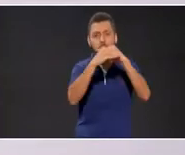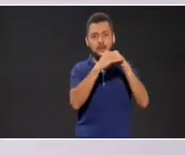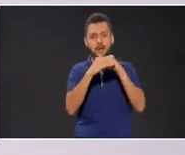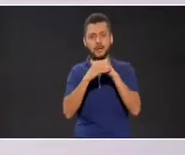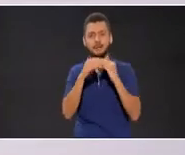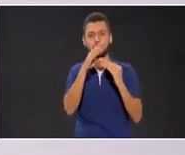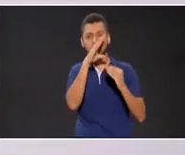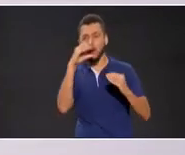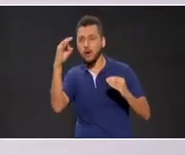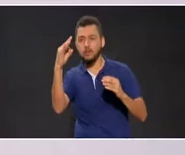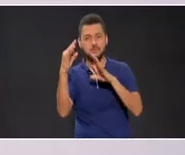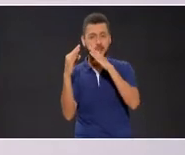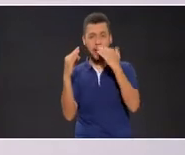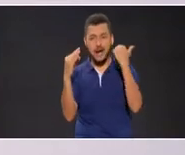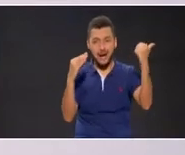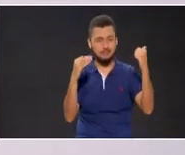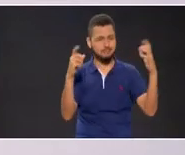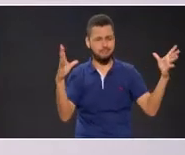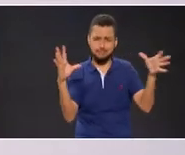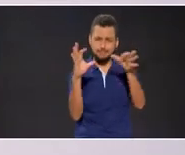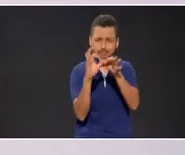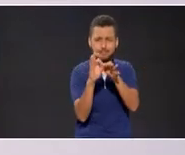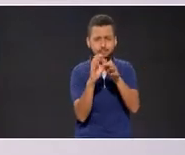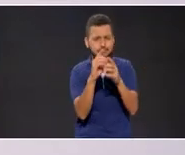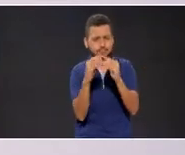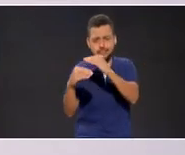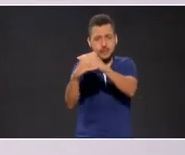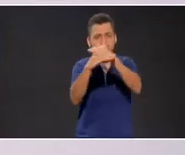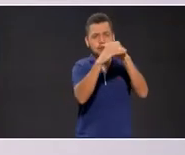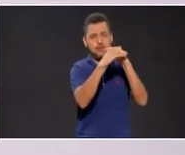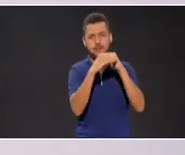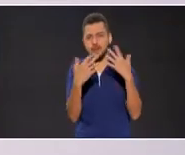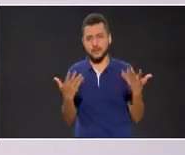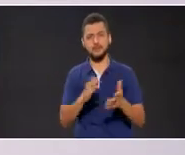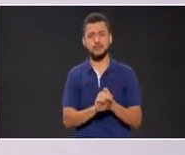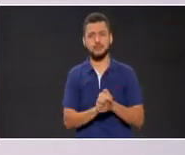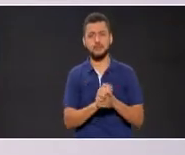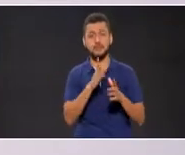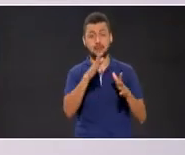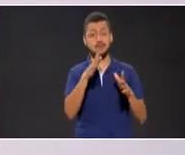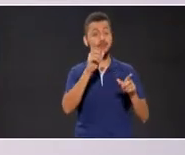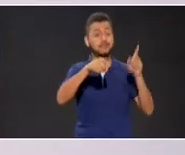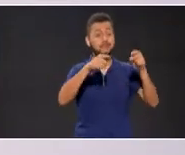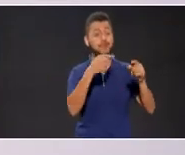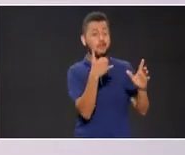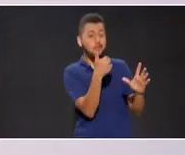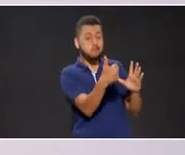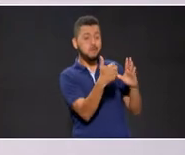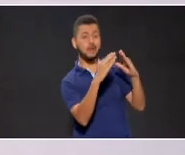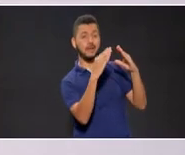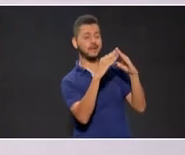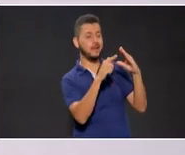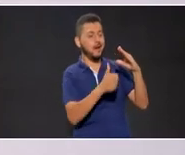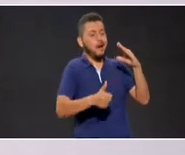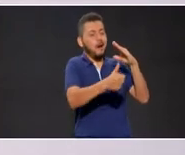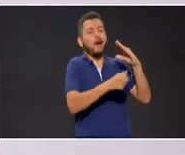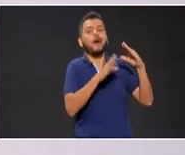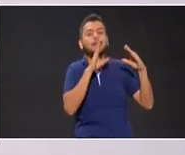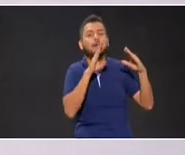liberarse de las cadenas que muchas veces la mantienen atados y atadas a hogares donde son violentadas fortalecer la labor de las comisarías de familia